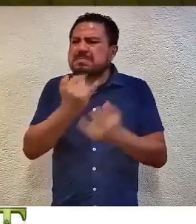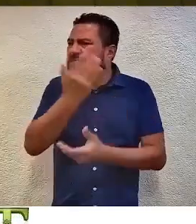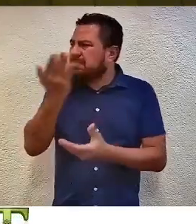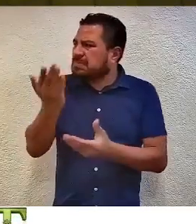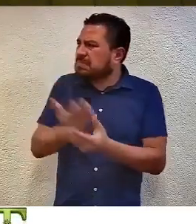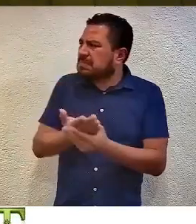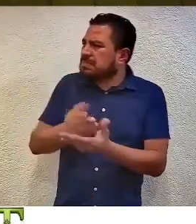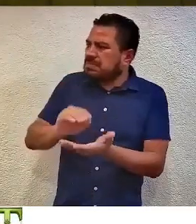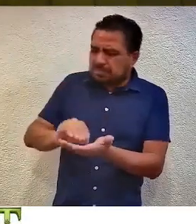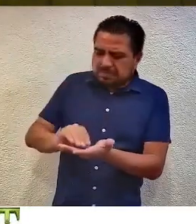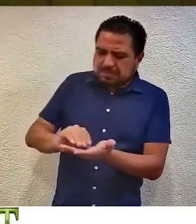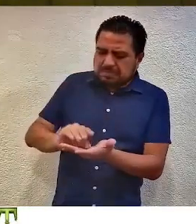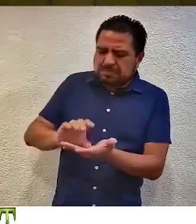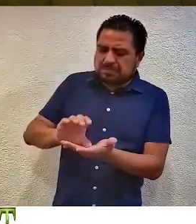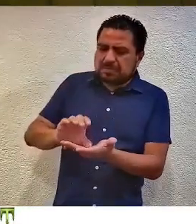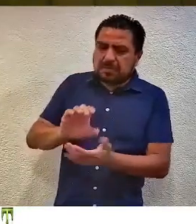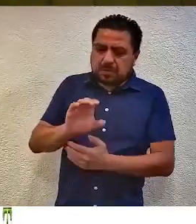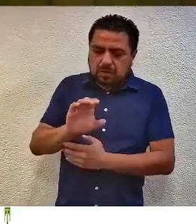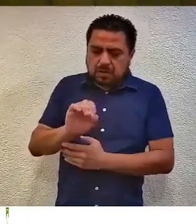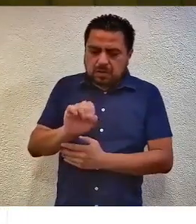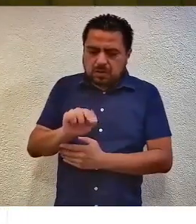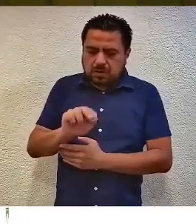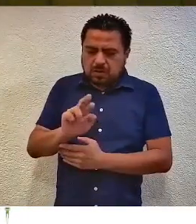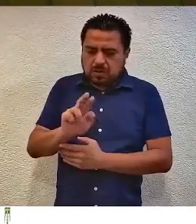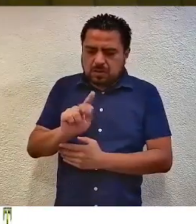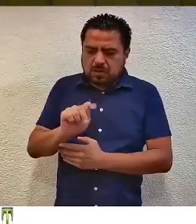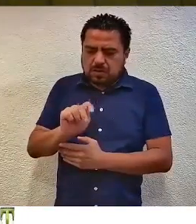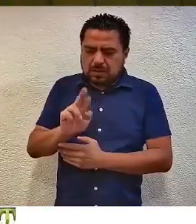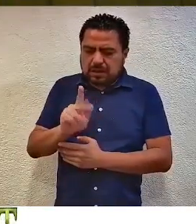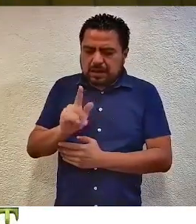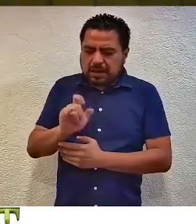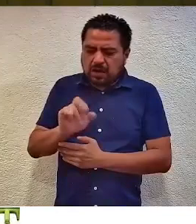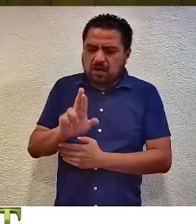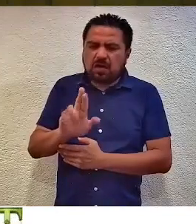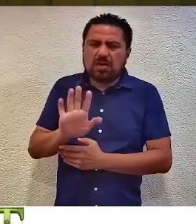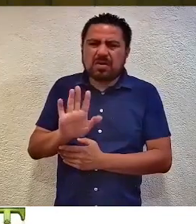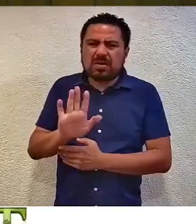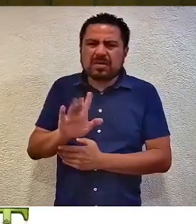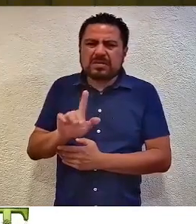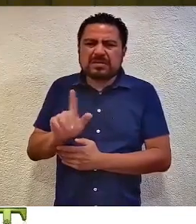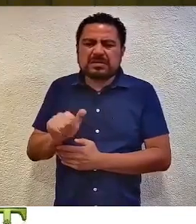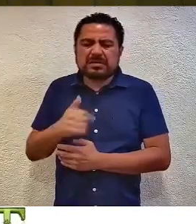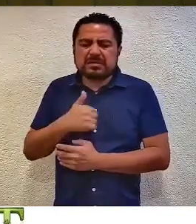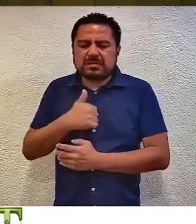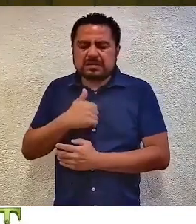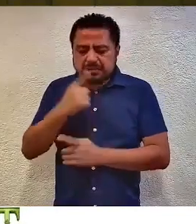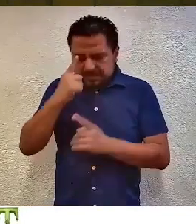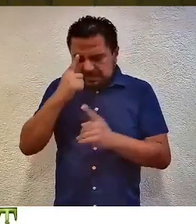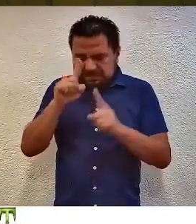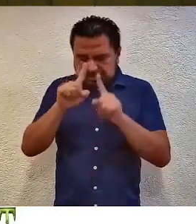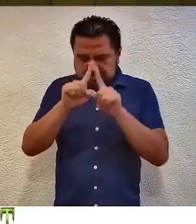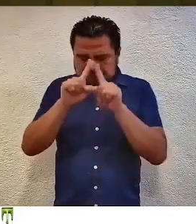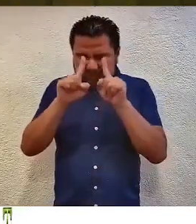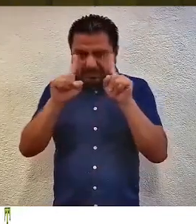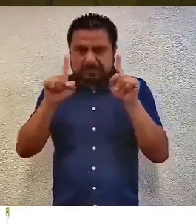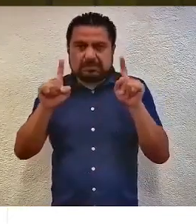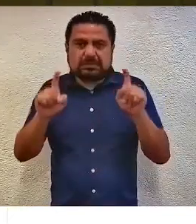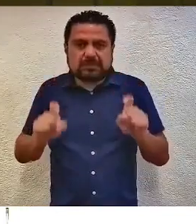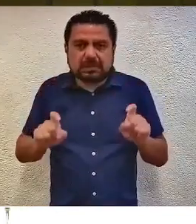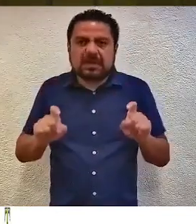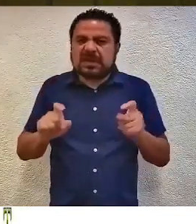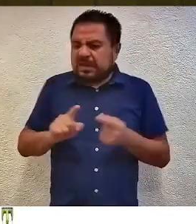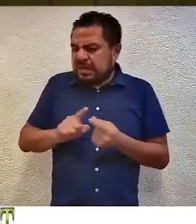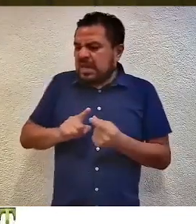donde dicen que es contralor. Es decir, me llega la primera interrogante. ¿A